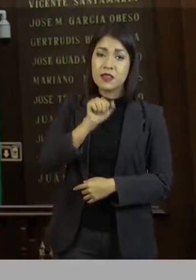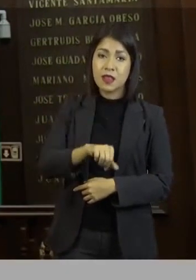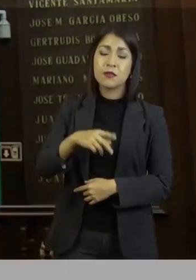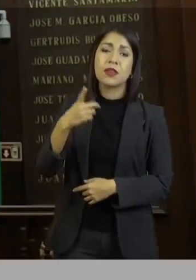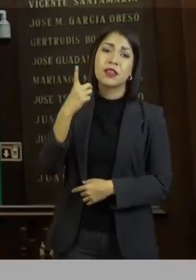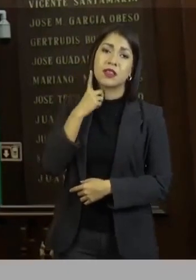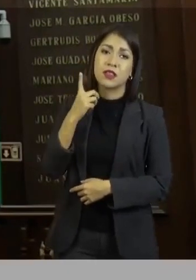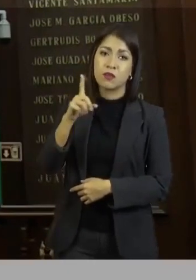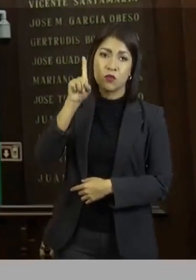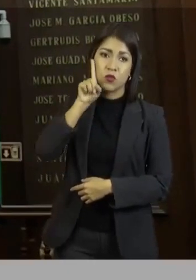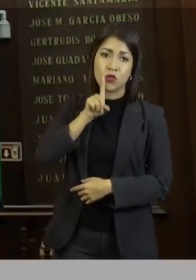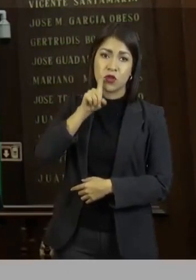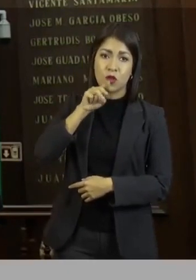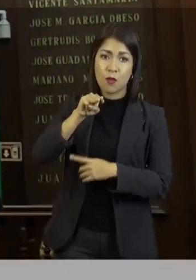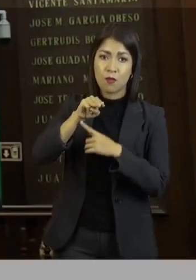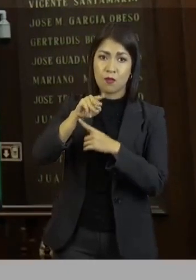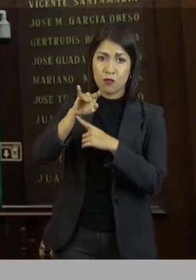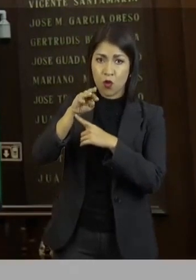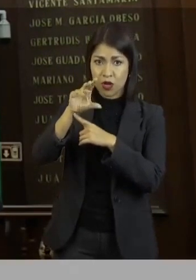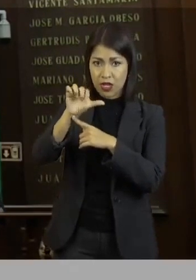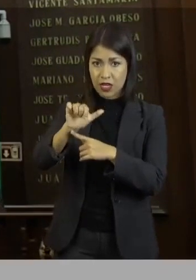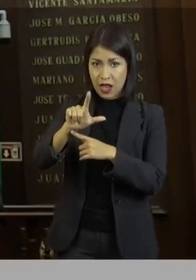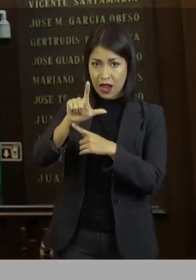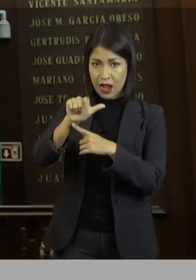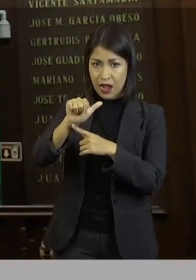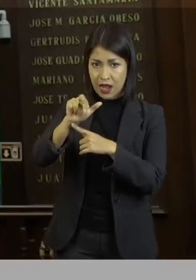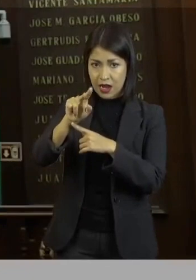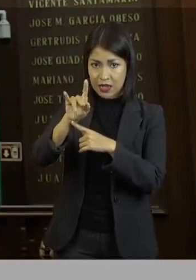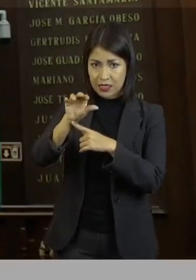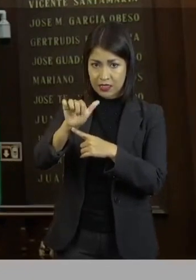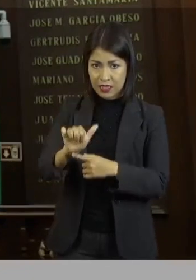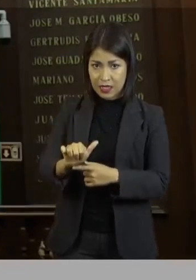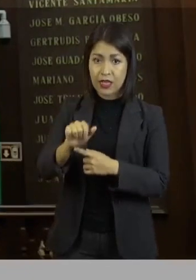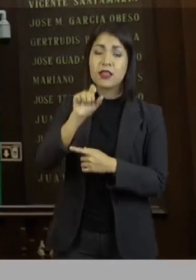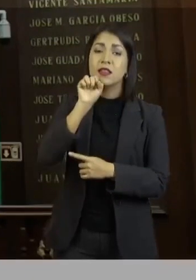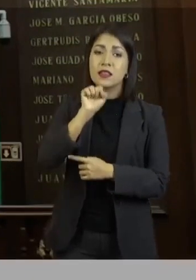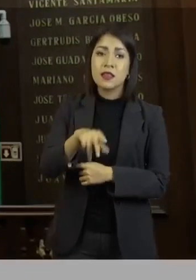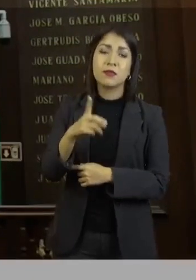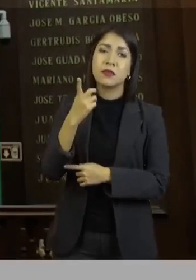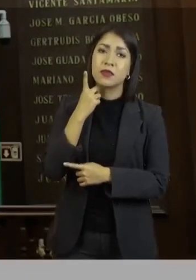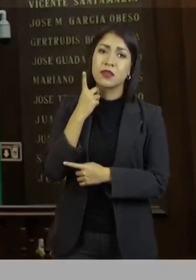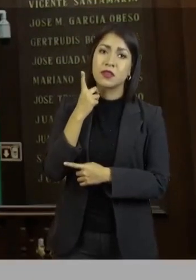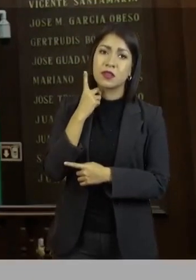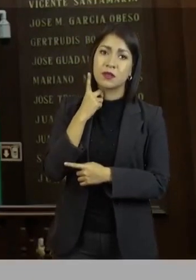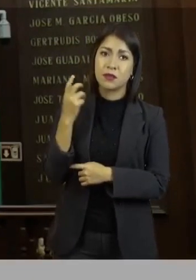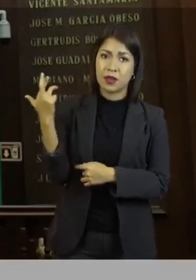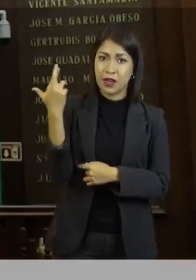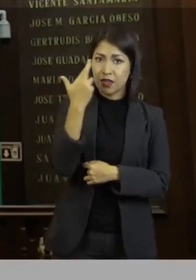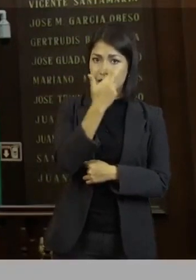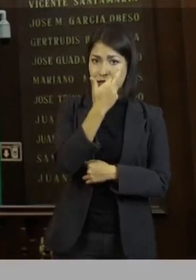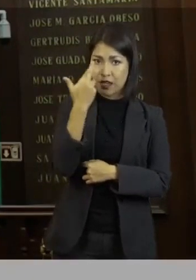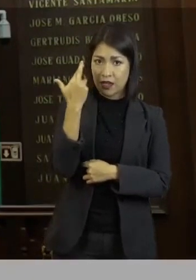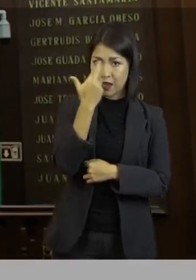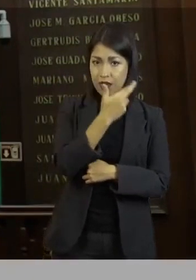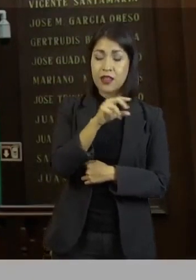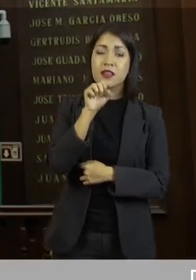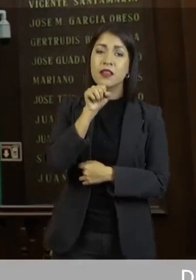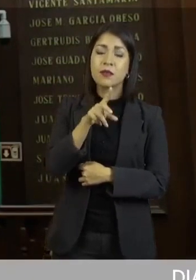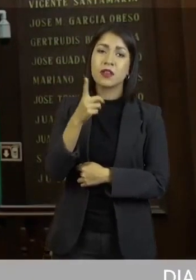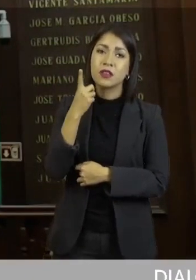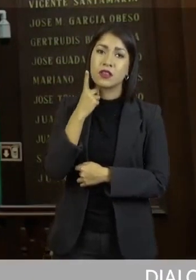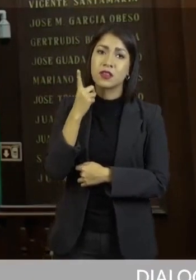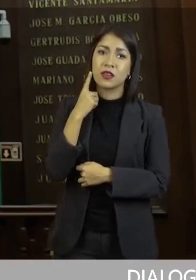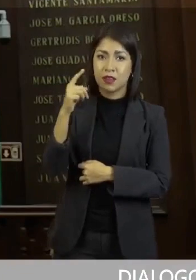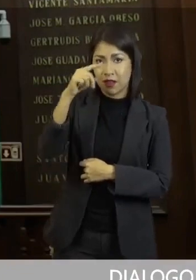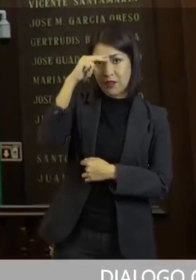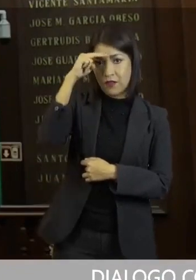diputada Mónica Larisa Pérez Campos, al diputado Reyes Galindo Pedraza, al diputado